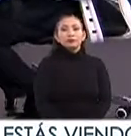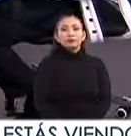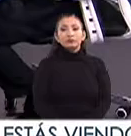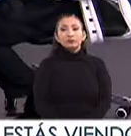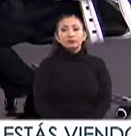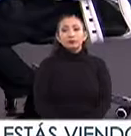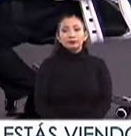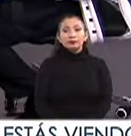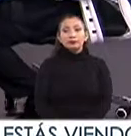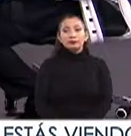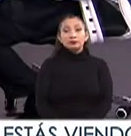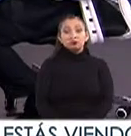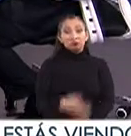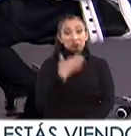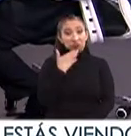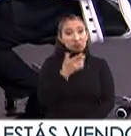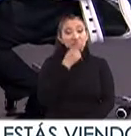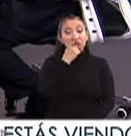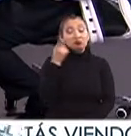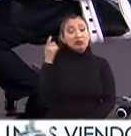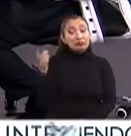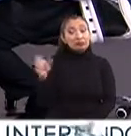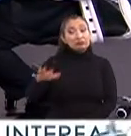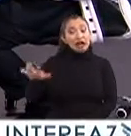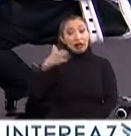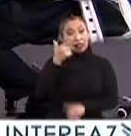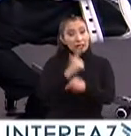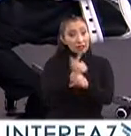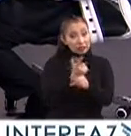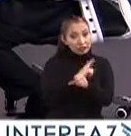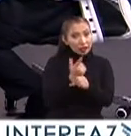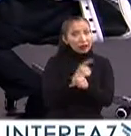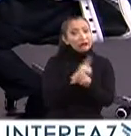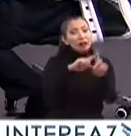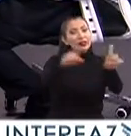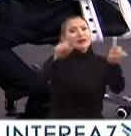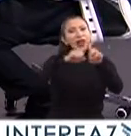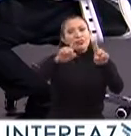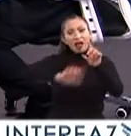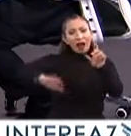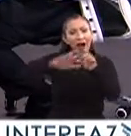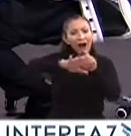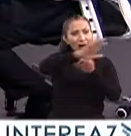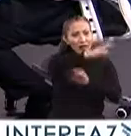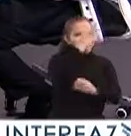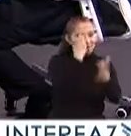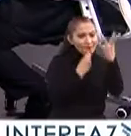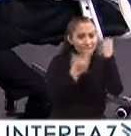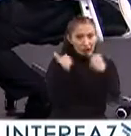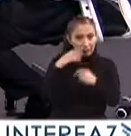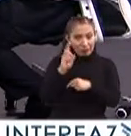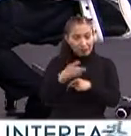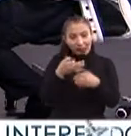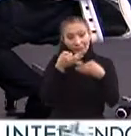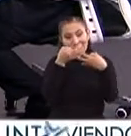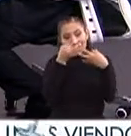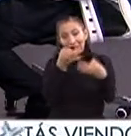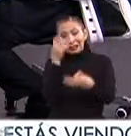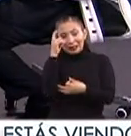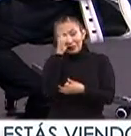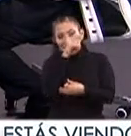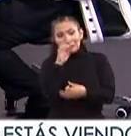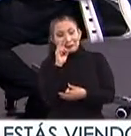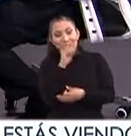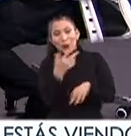Pues como bien lo dijiste, Ana Luisa, una carrera multidisciplinaria que se antoja difícil,